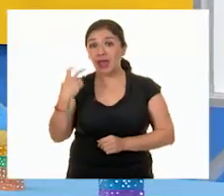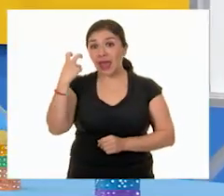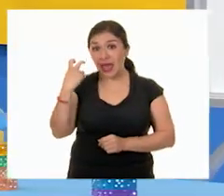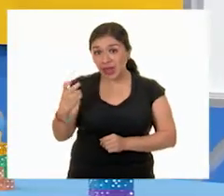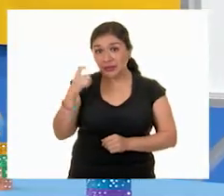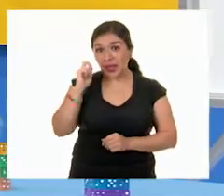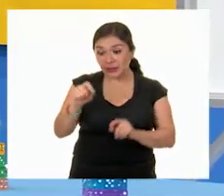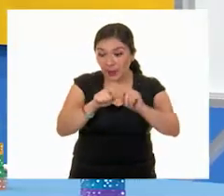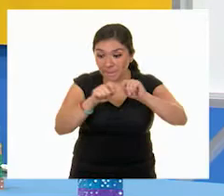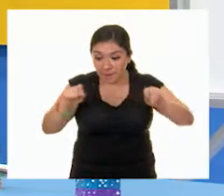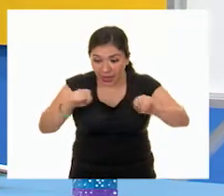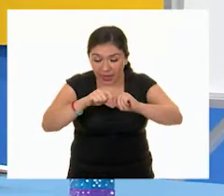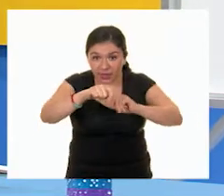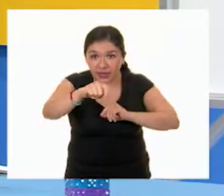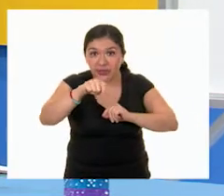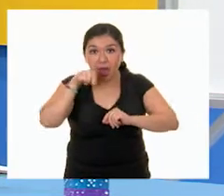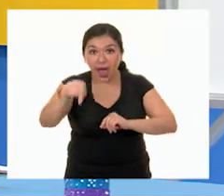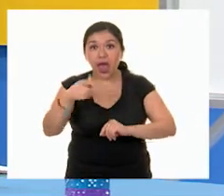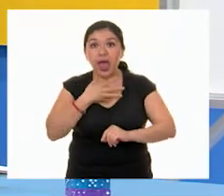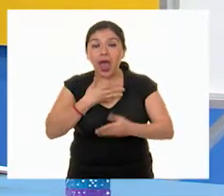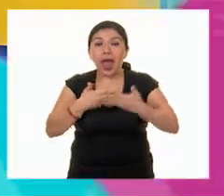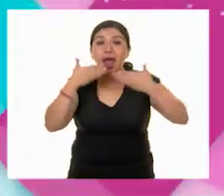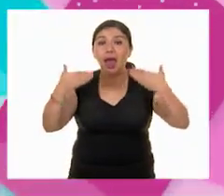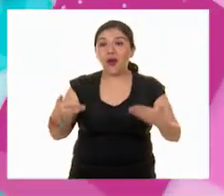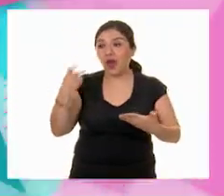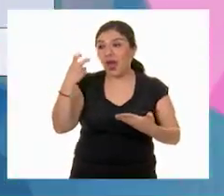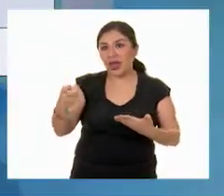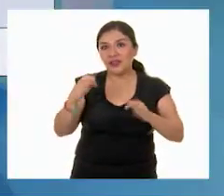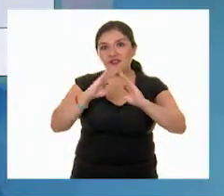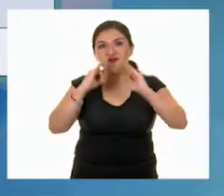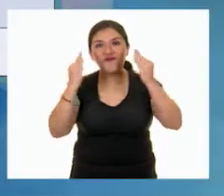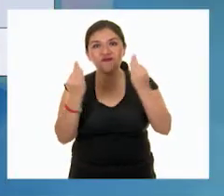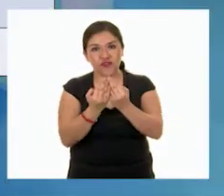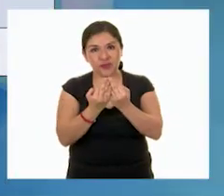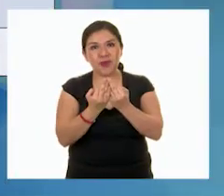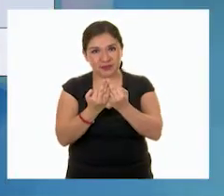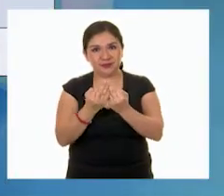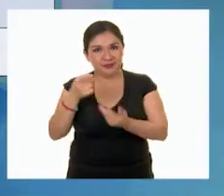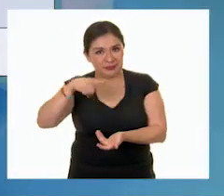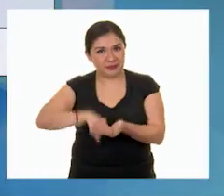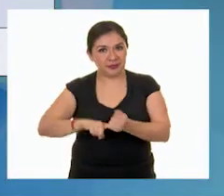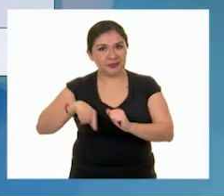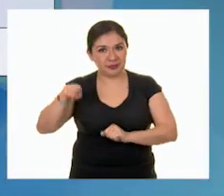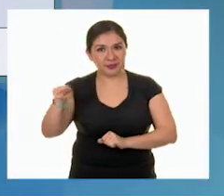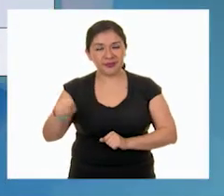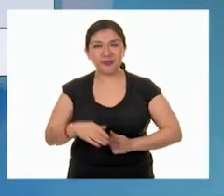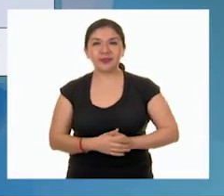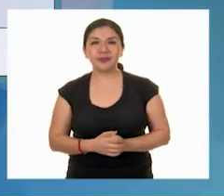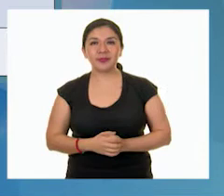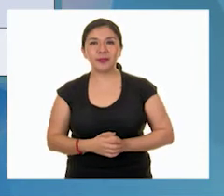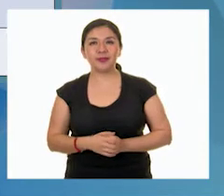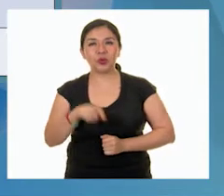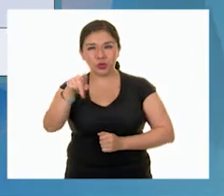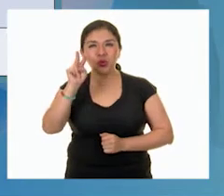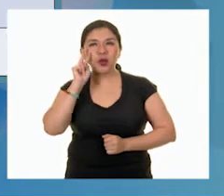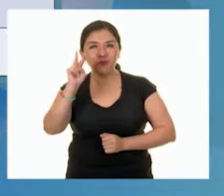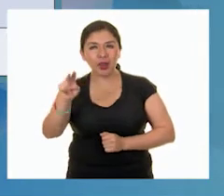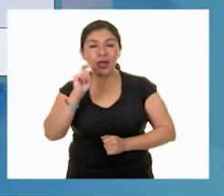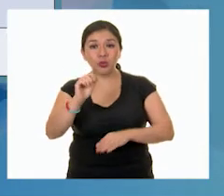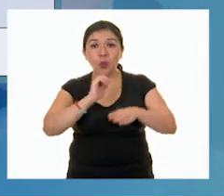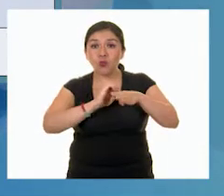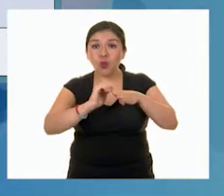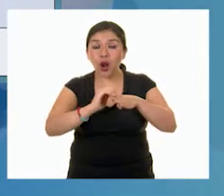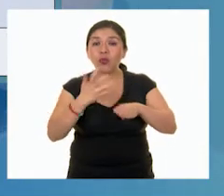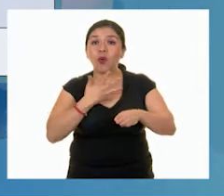las medidas que tienen ahora estos cuerpos geométricos de volumen. Y vemos que el prisma morado